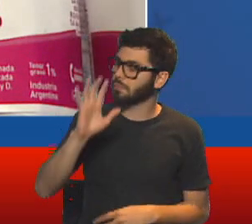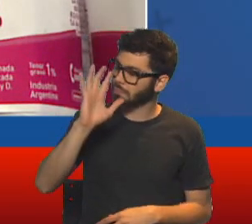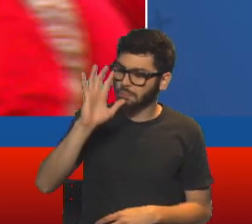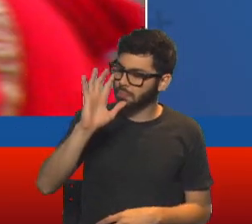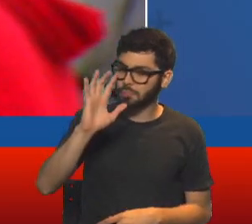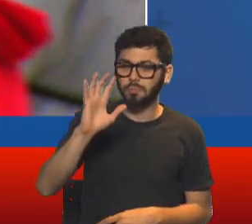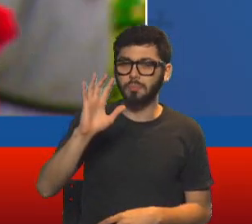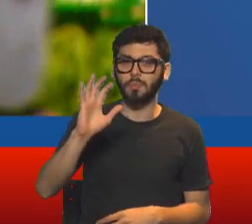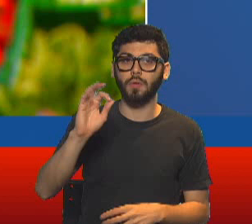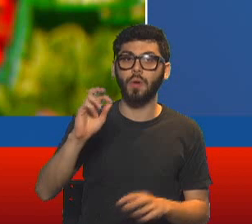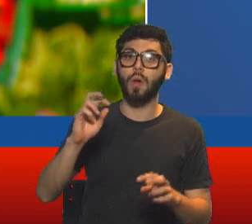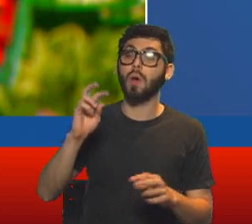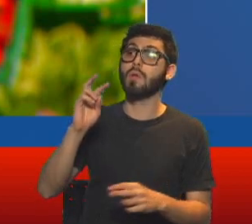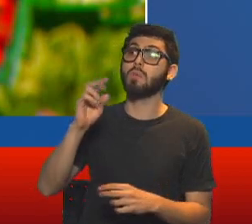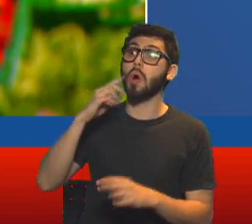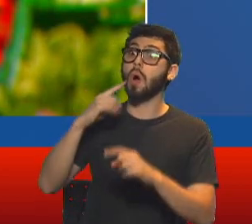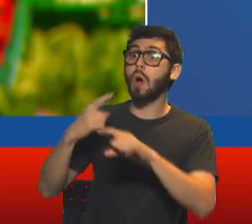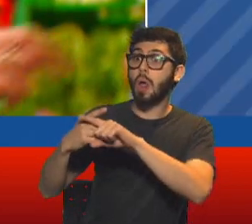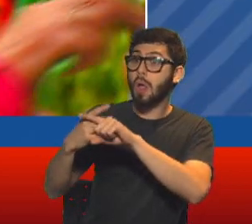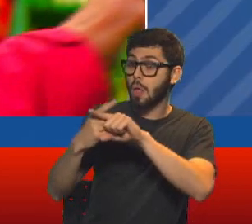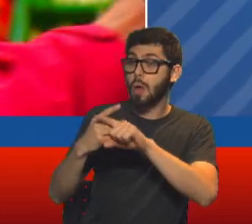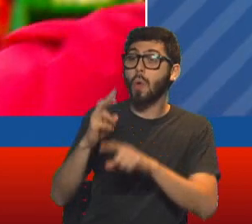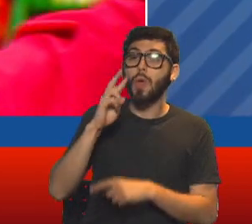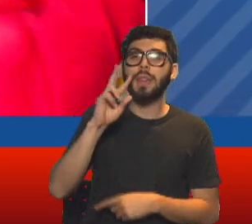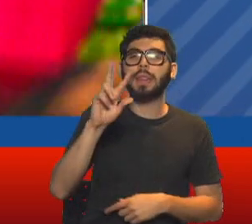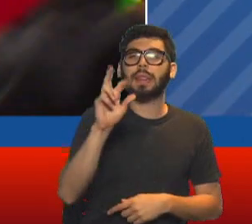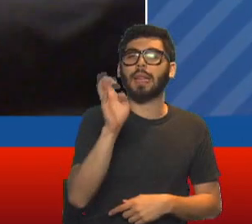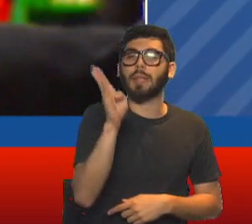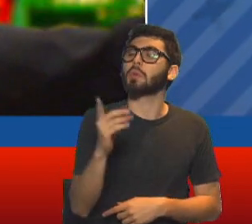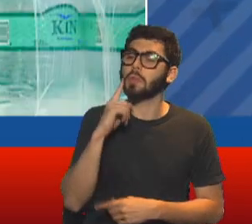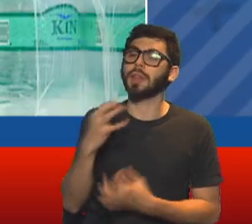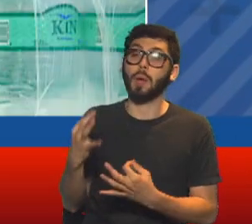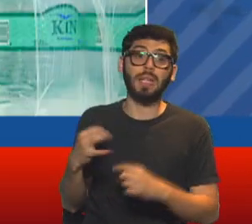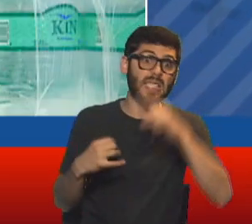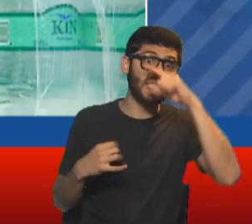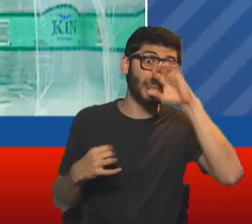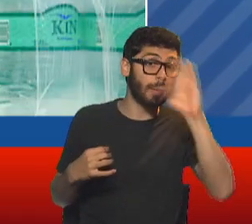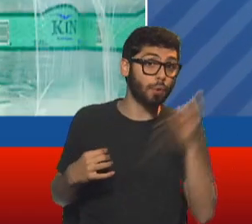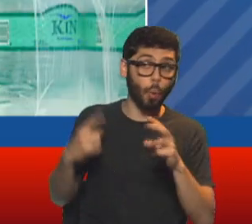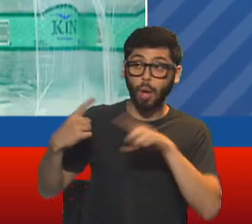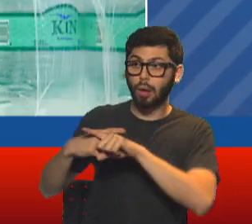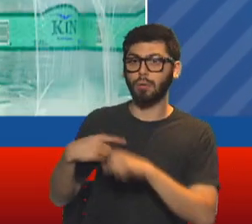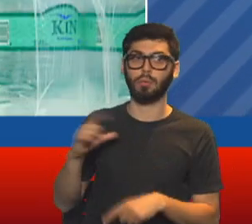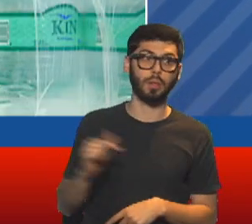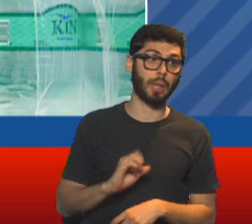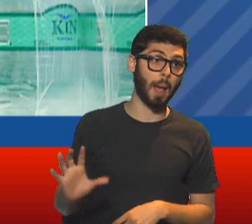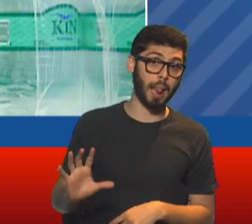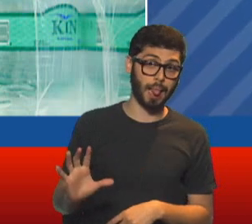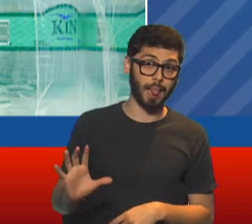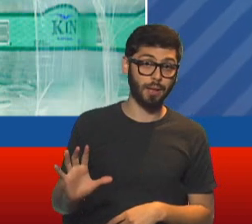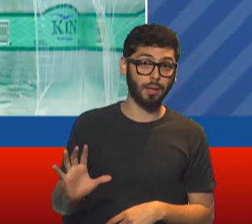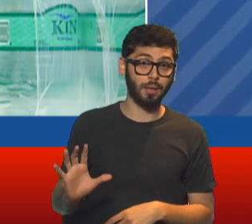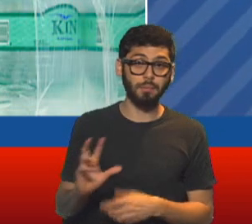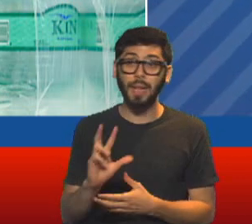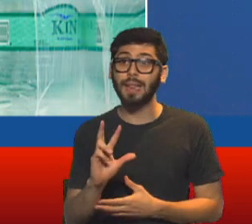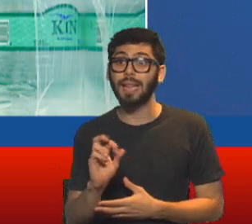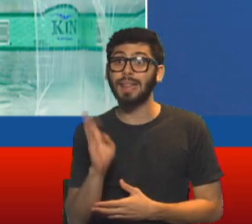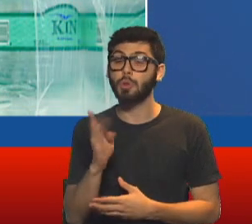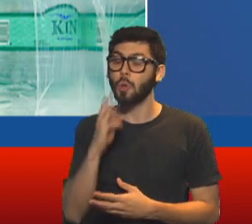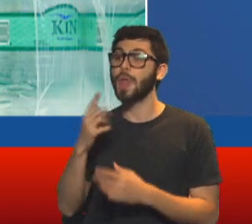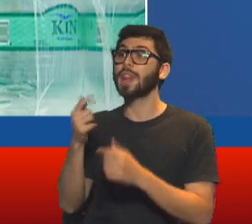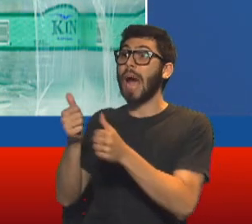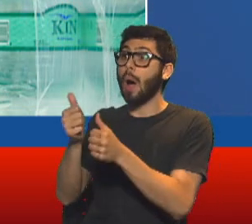hacer, pero si no controlan el precio de los alimentos, no hay medida que dé vuelta a la elección el 14 de noviembre. Todavía no hubo una